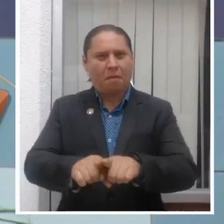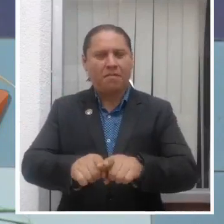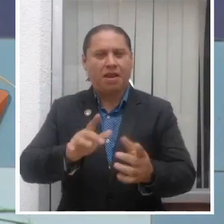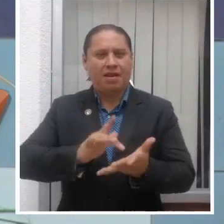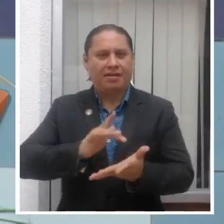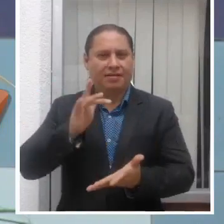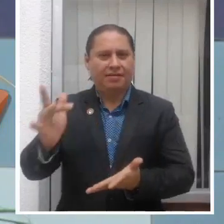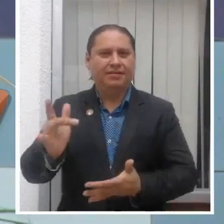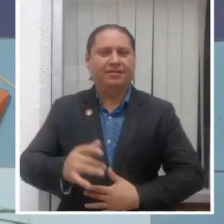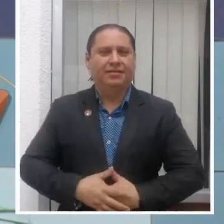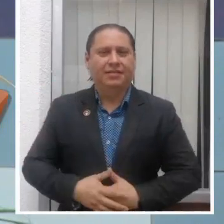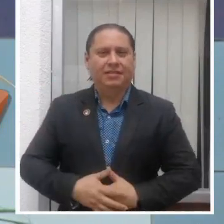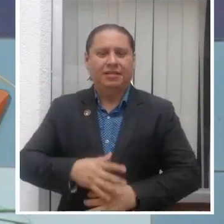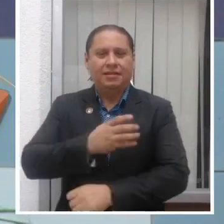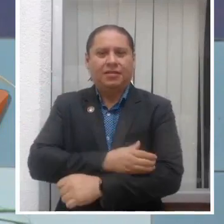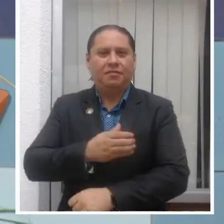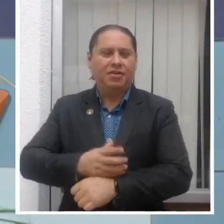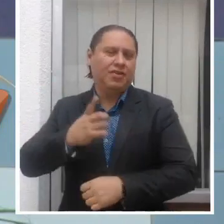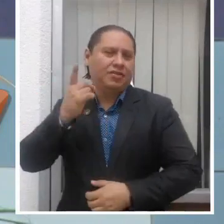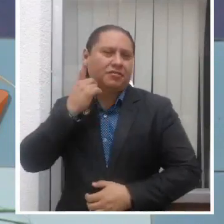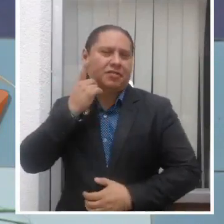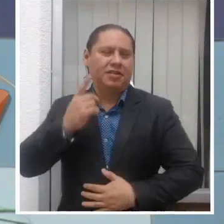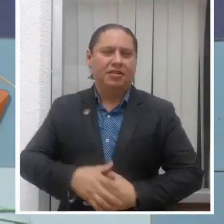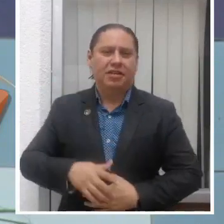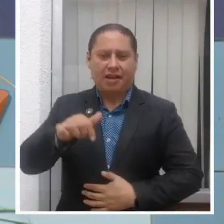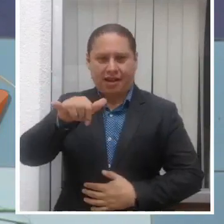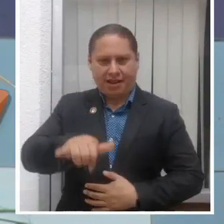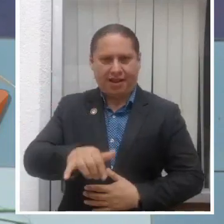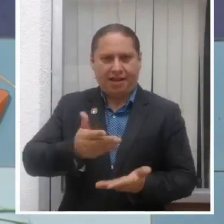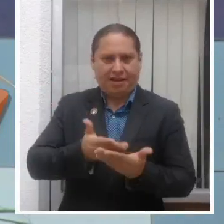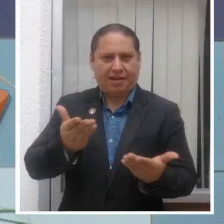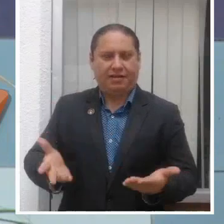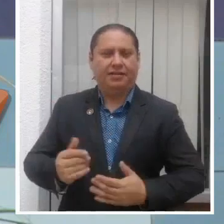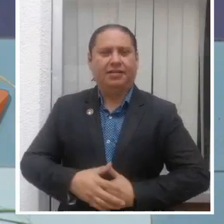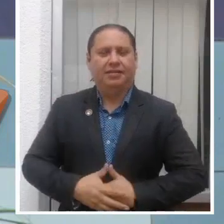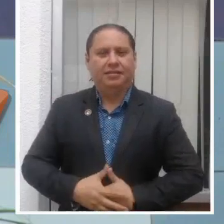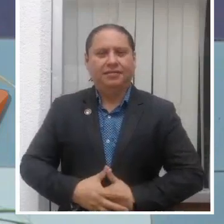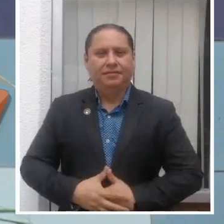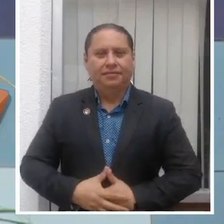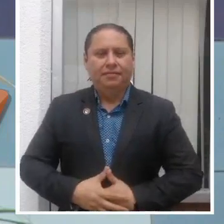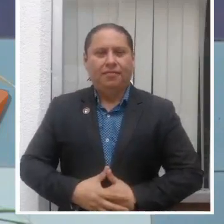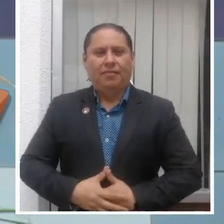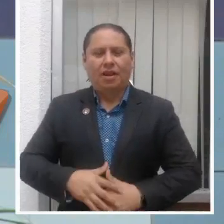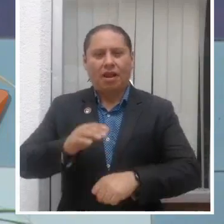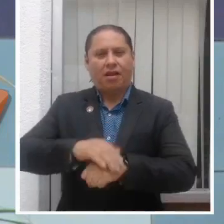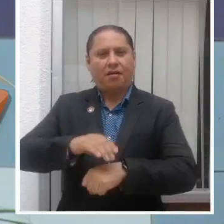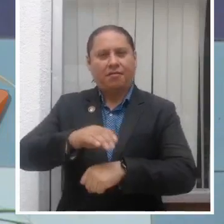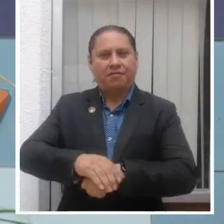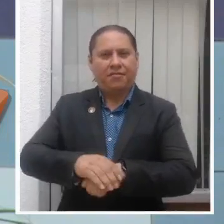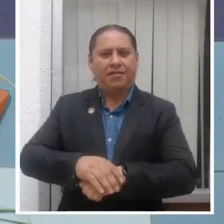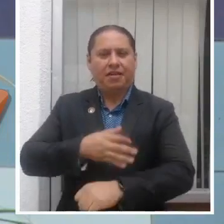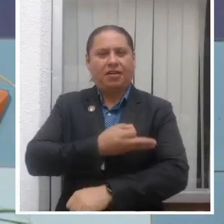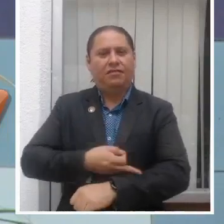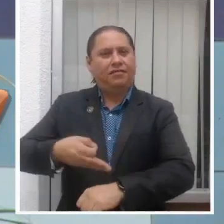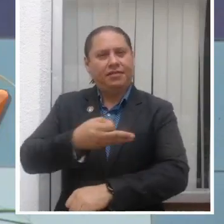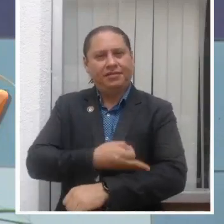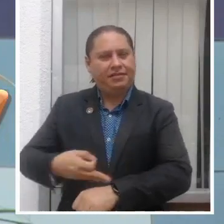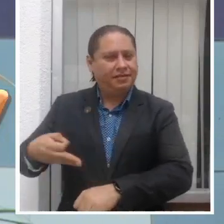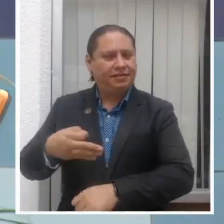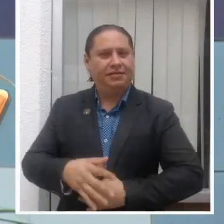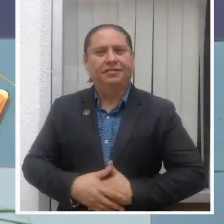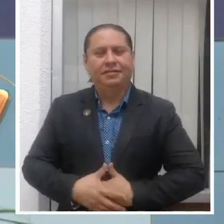quiero agradecer a mis compañeros diputados que están aquí presentes, y amigos y familiares.